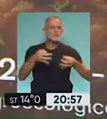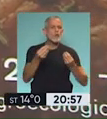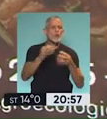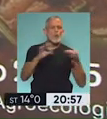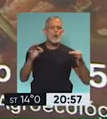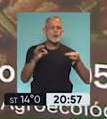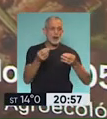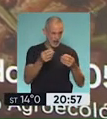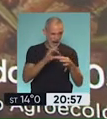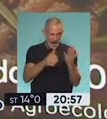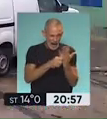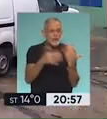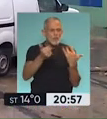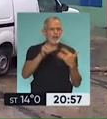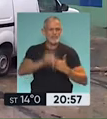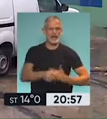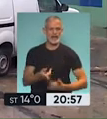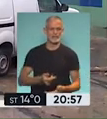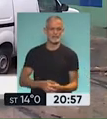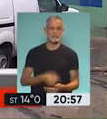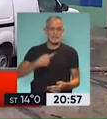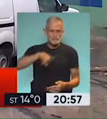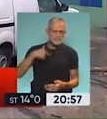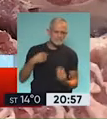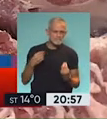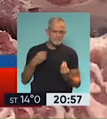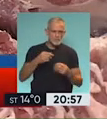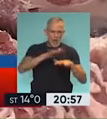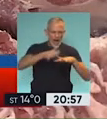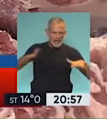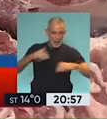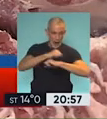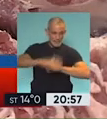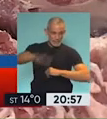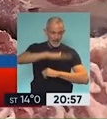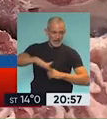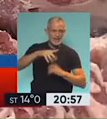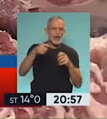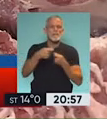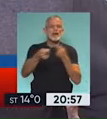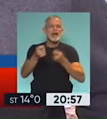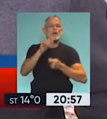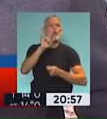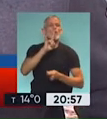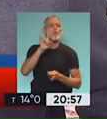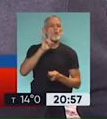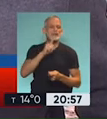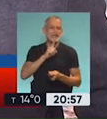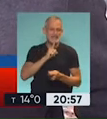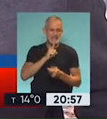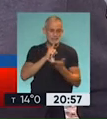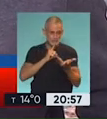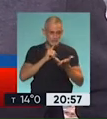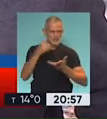muy lejanas a los centros masivos, a los barrios. Bueno, por imposiciones legales, la